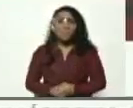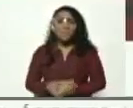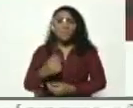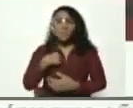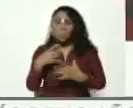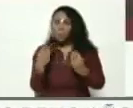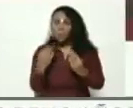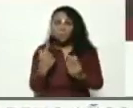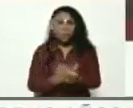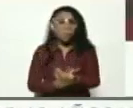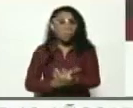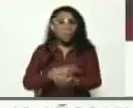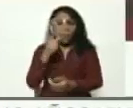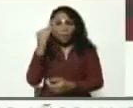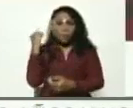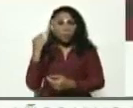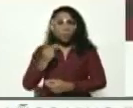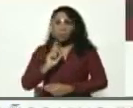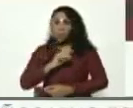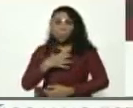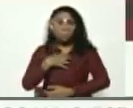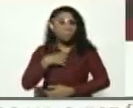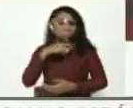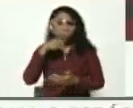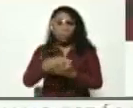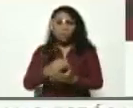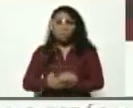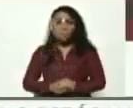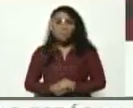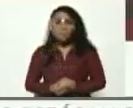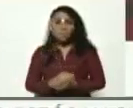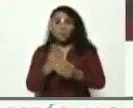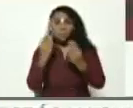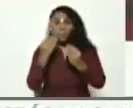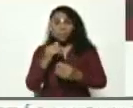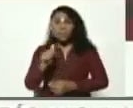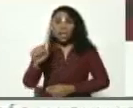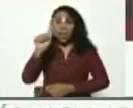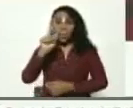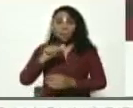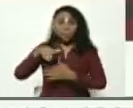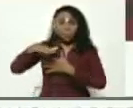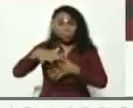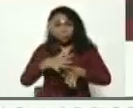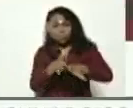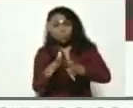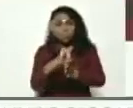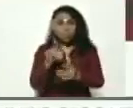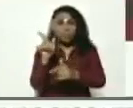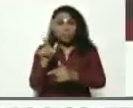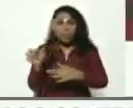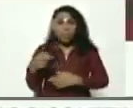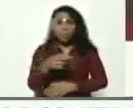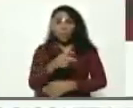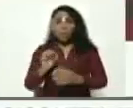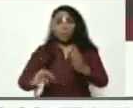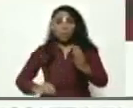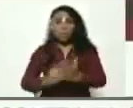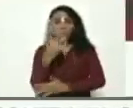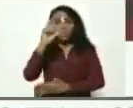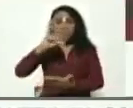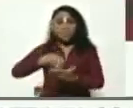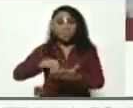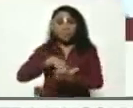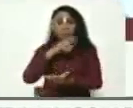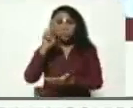tantos hermanos que no puedo nombrar. Mucha agua ha pasado por esta quebrada. Fundamos el Centro Nacional de Historia